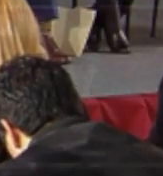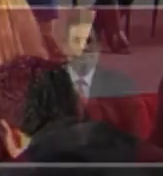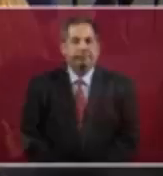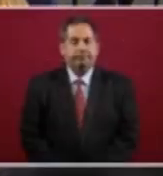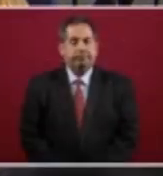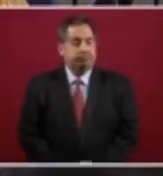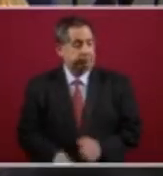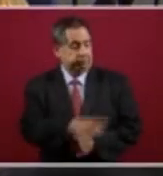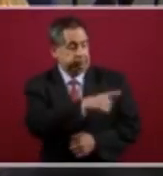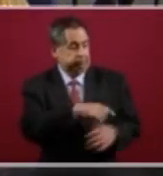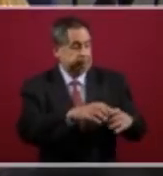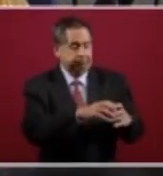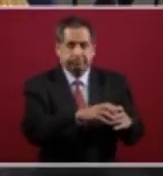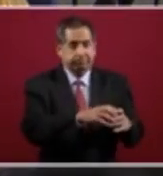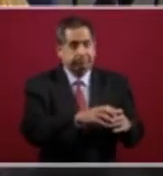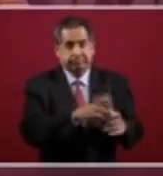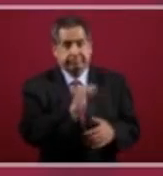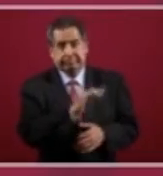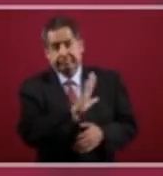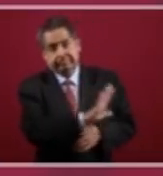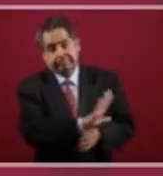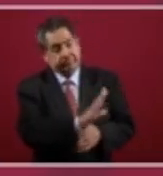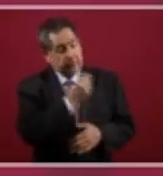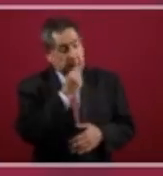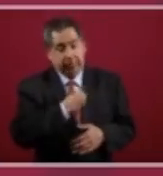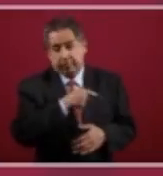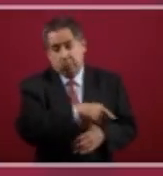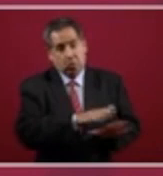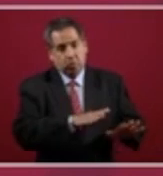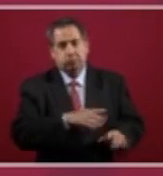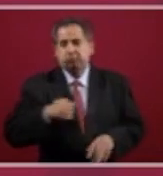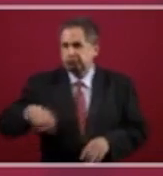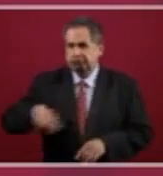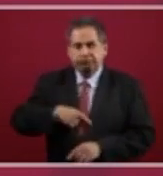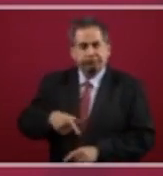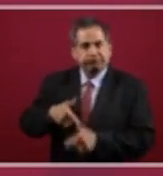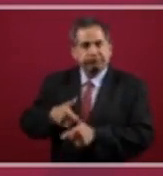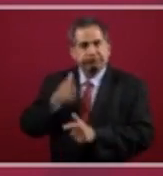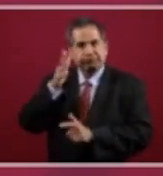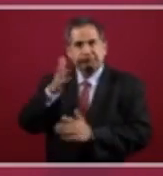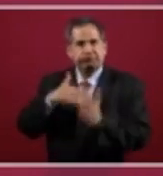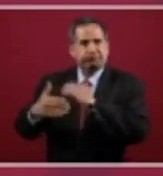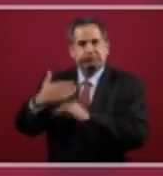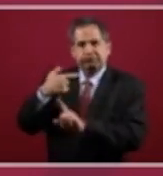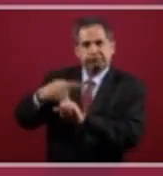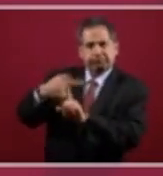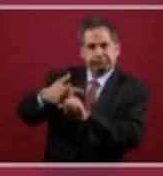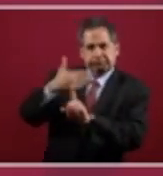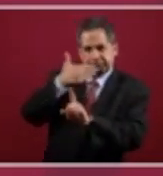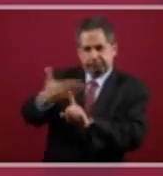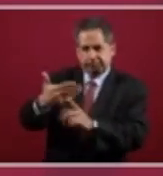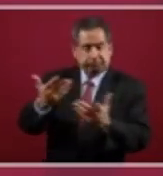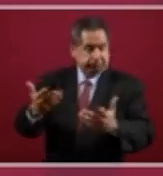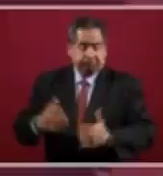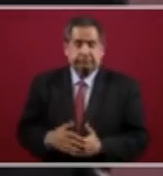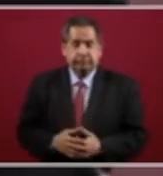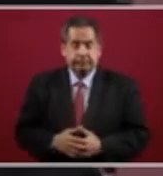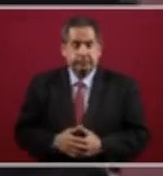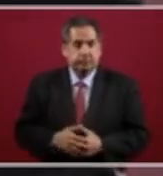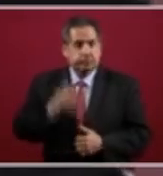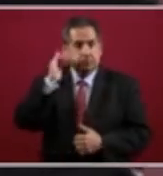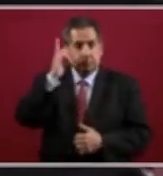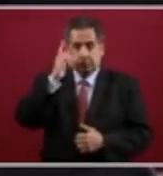Se van a quedar con las ganas. Nos va a ir muy bien. Y yo espero que se